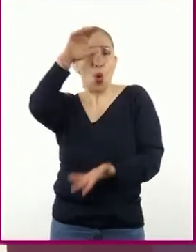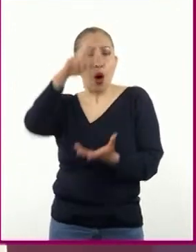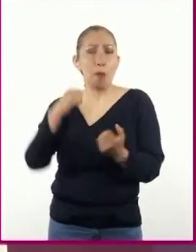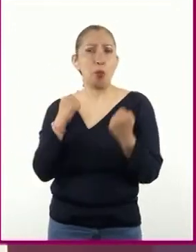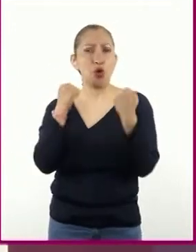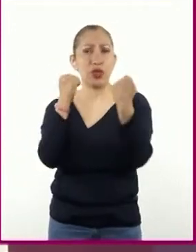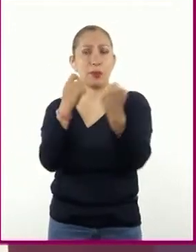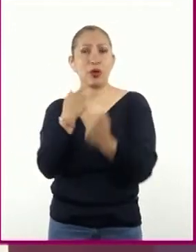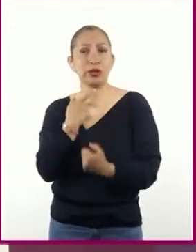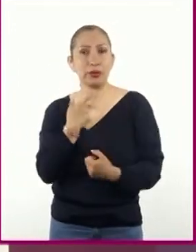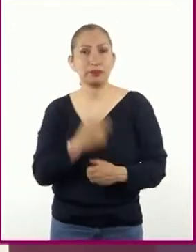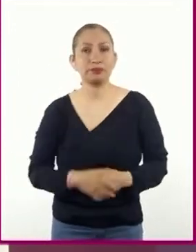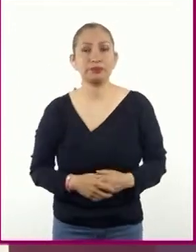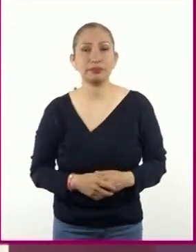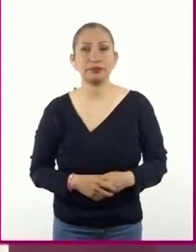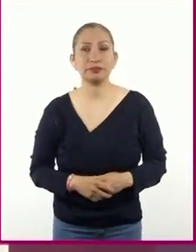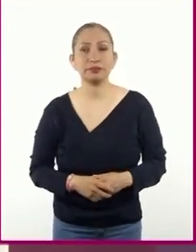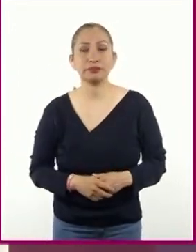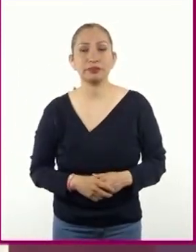poder político.